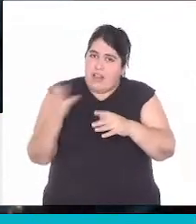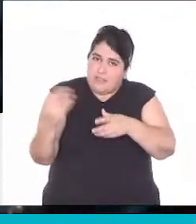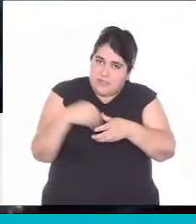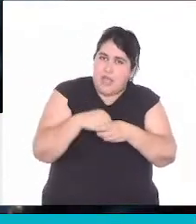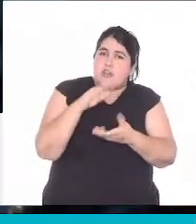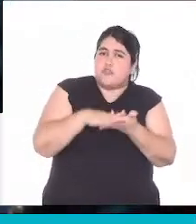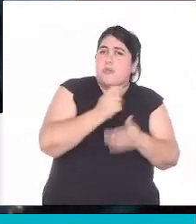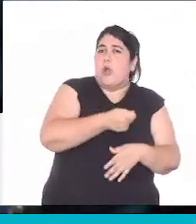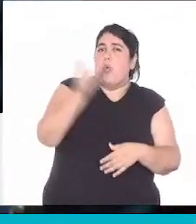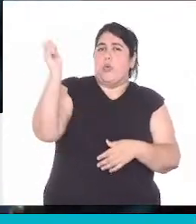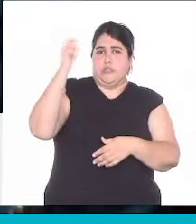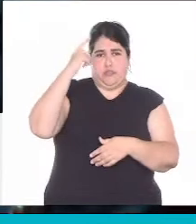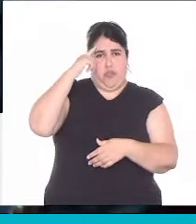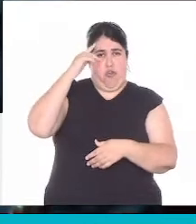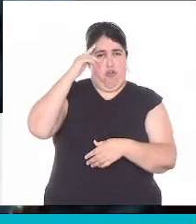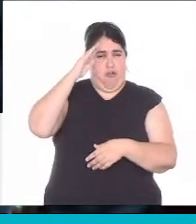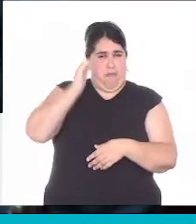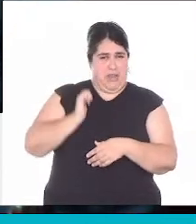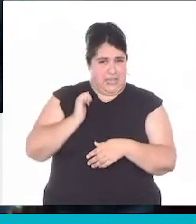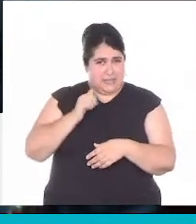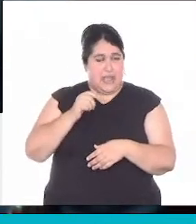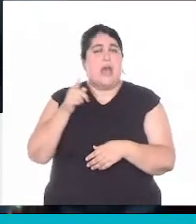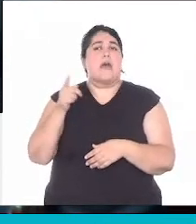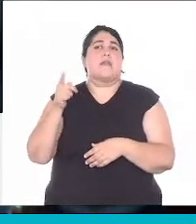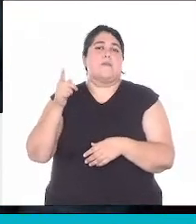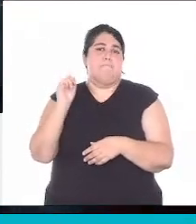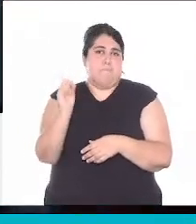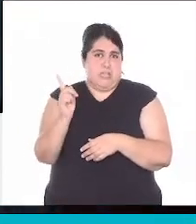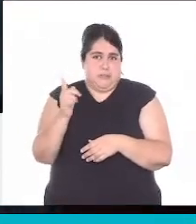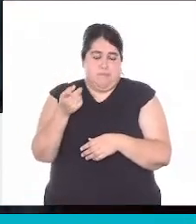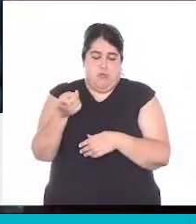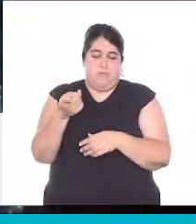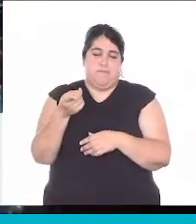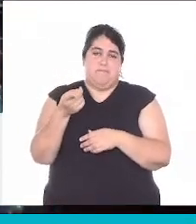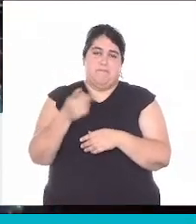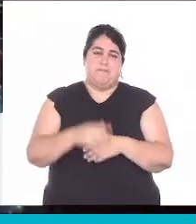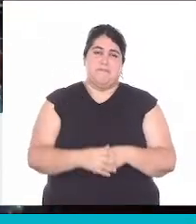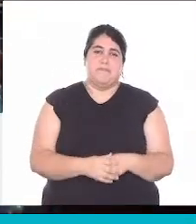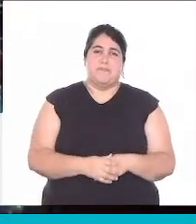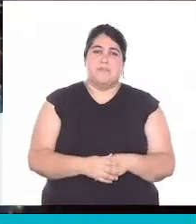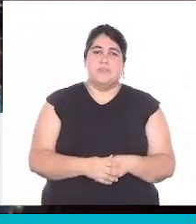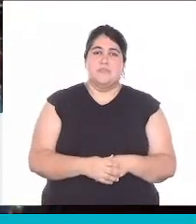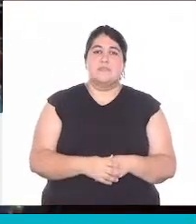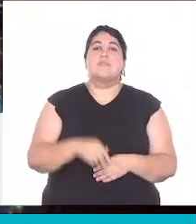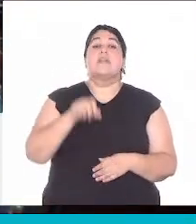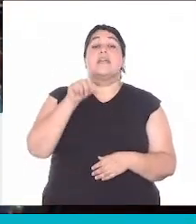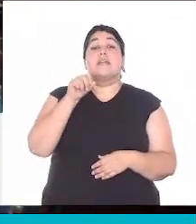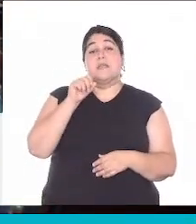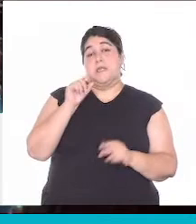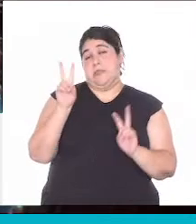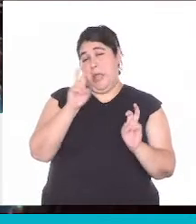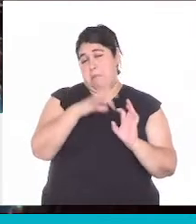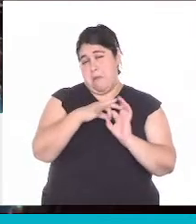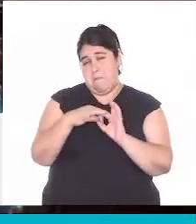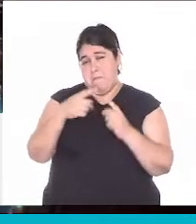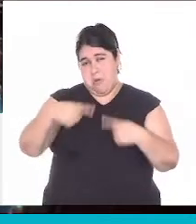donde participó como testigo Adriana Calvo de la Borde y hoy estamos reconociéndola. Pero siguiendo con ese